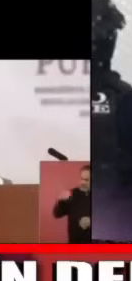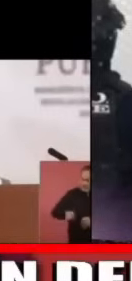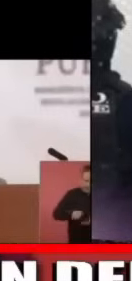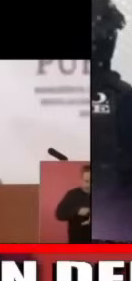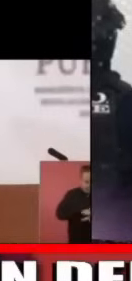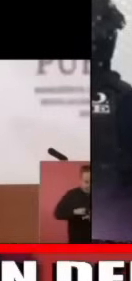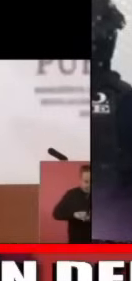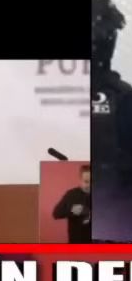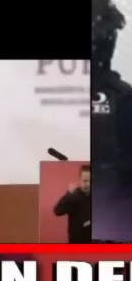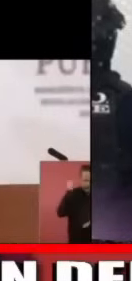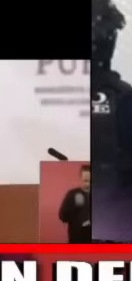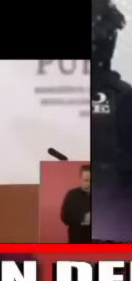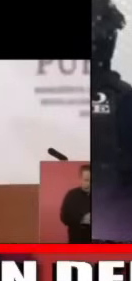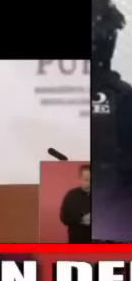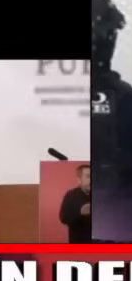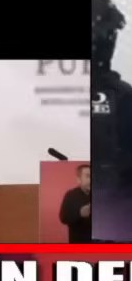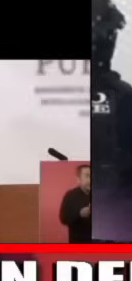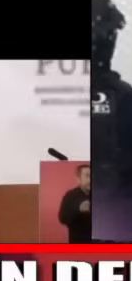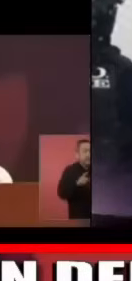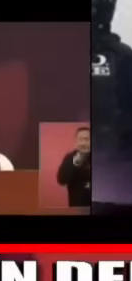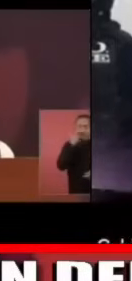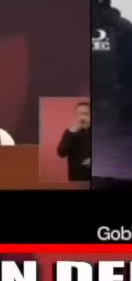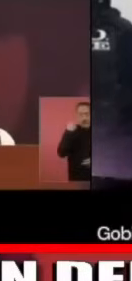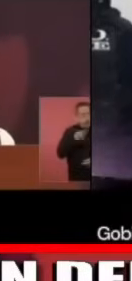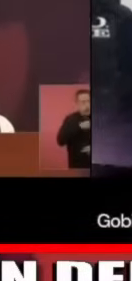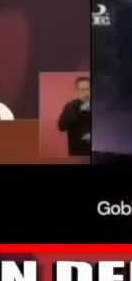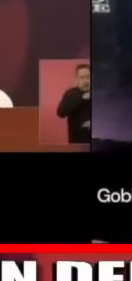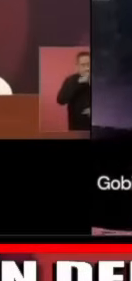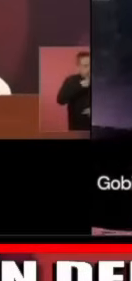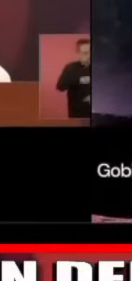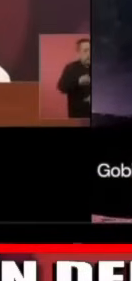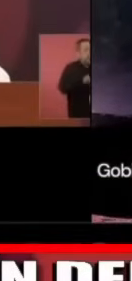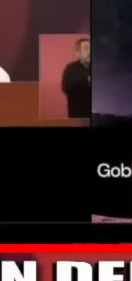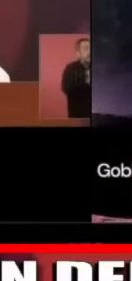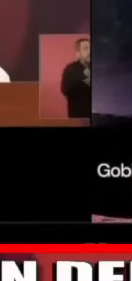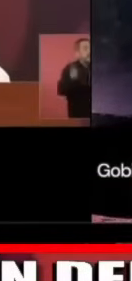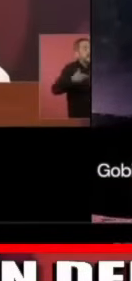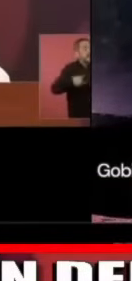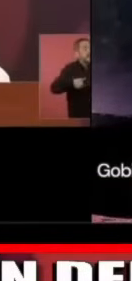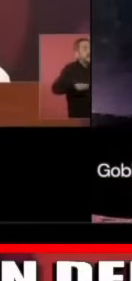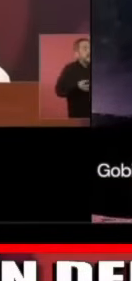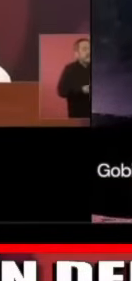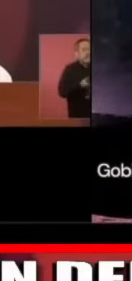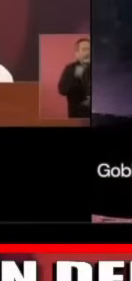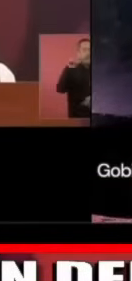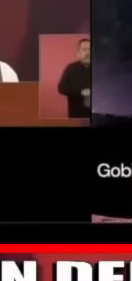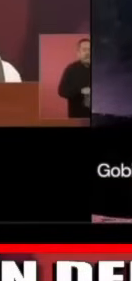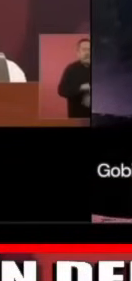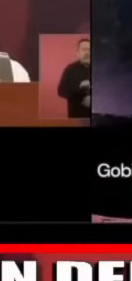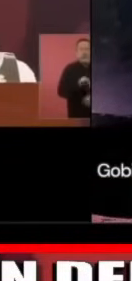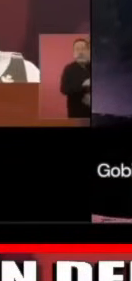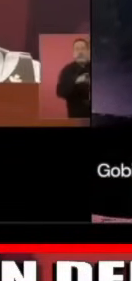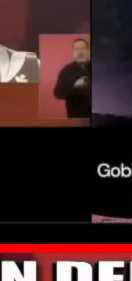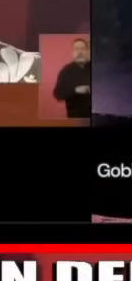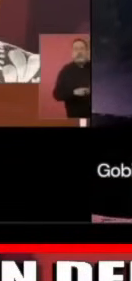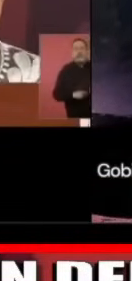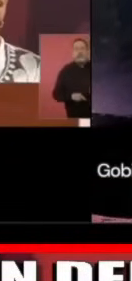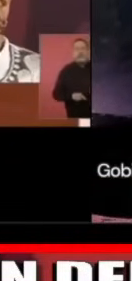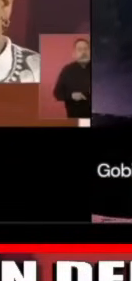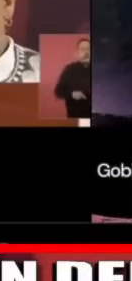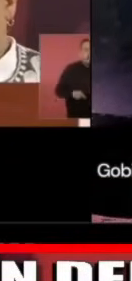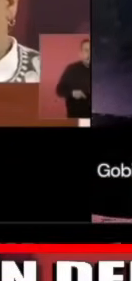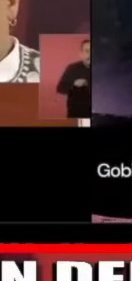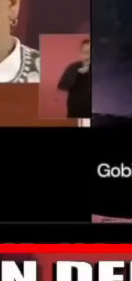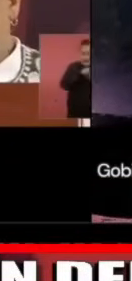para limpiar a la mafia del poder. ¿Y qué anda diciendo la DEA? No, es